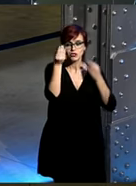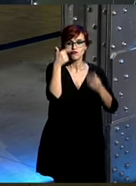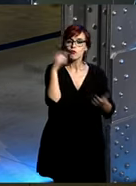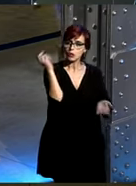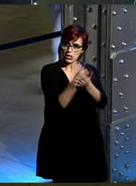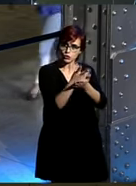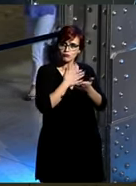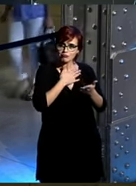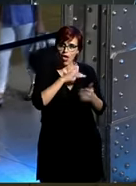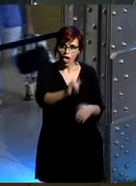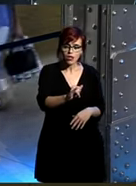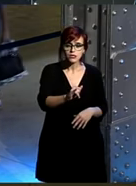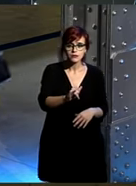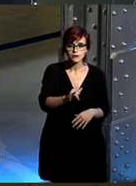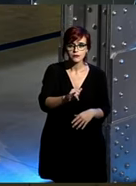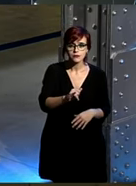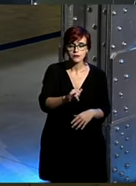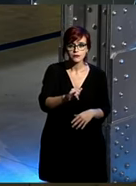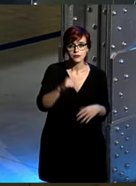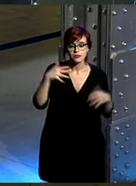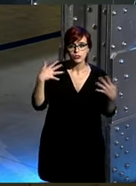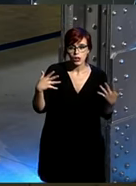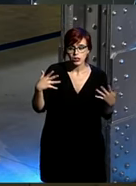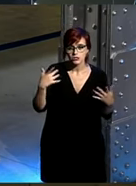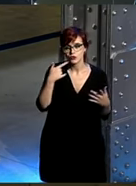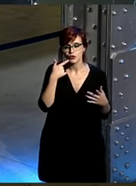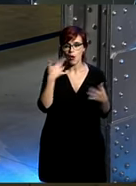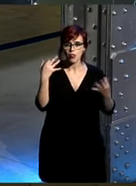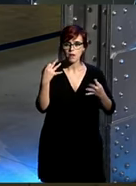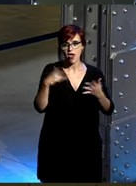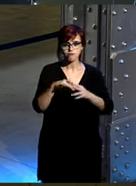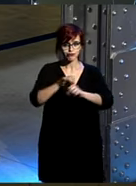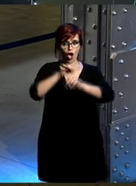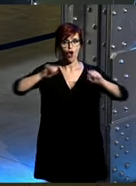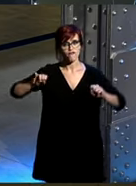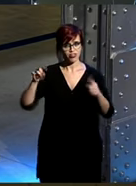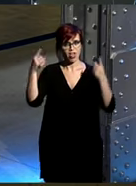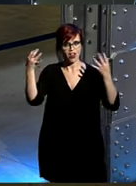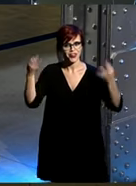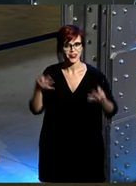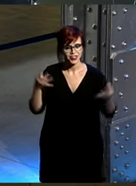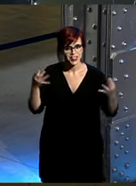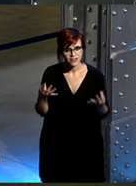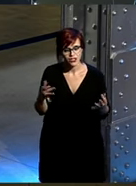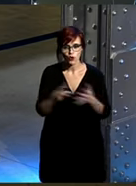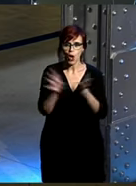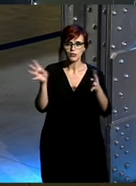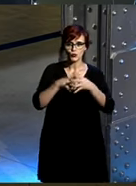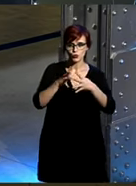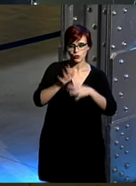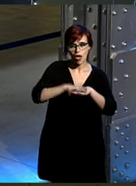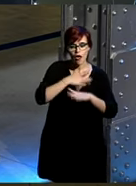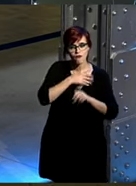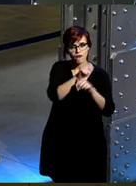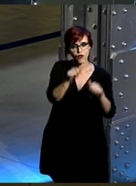reto que tenemos. O sea, que digamos, iba a decir formalizar, no sé si es la palabra, pero que eso forme, o sea, que sea estructural en nuestra